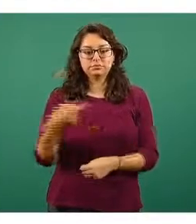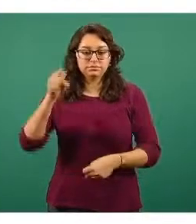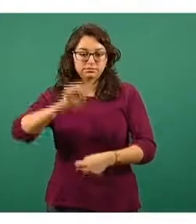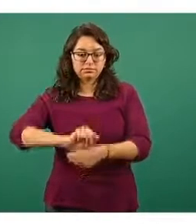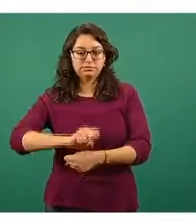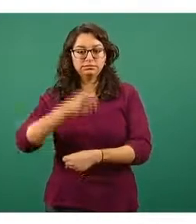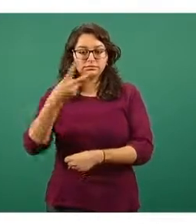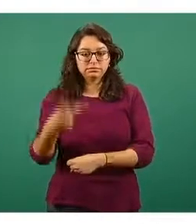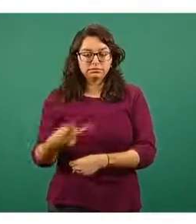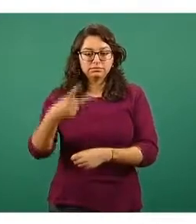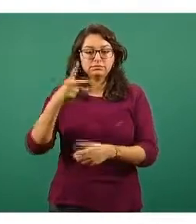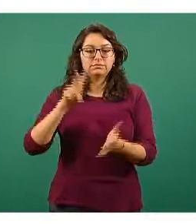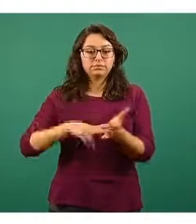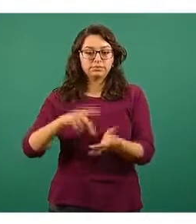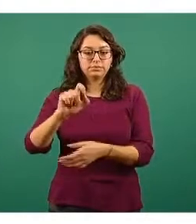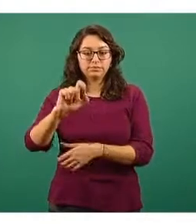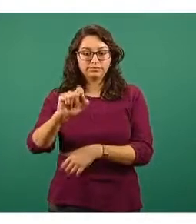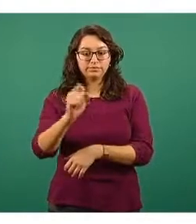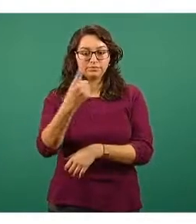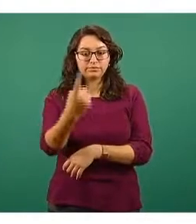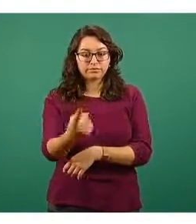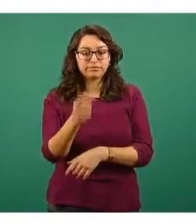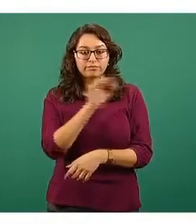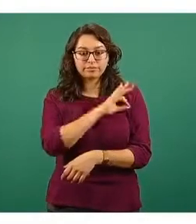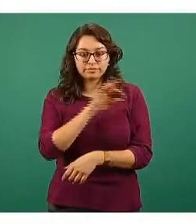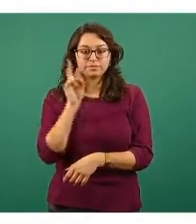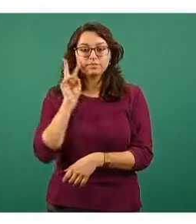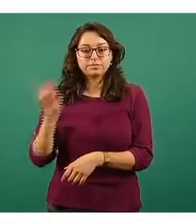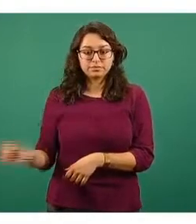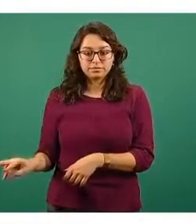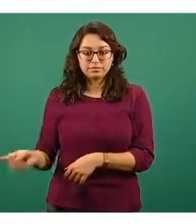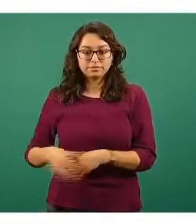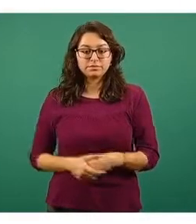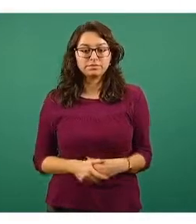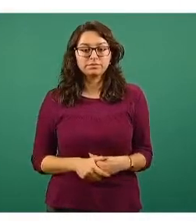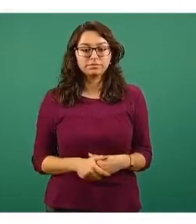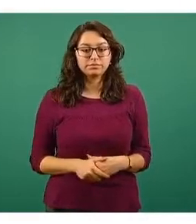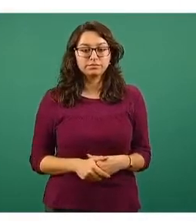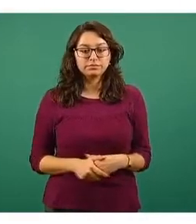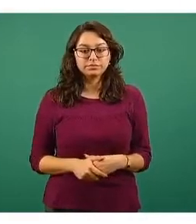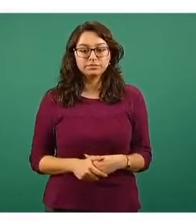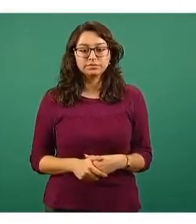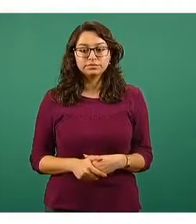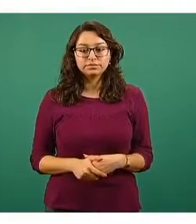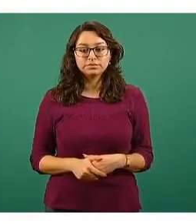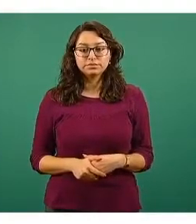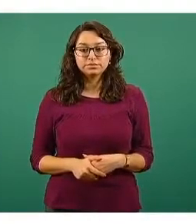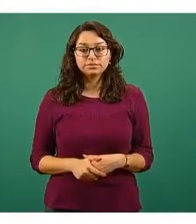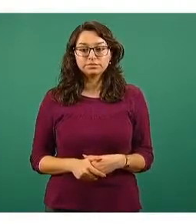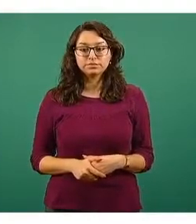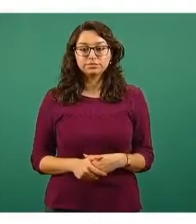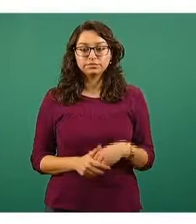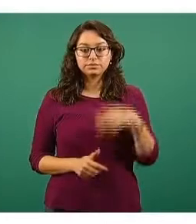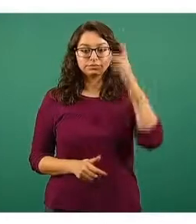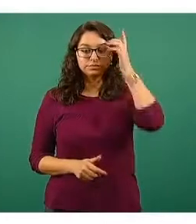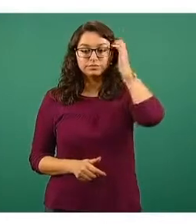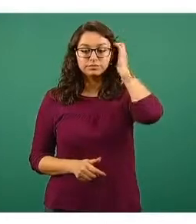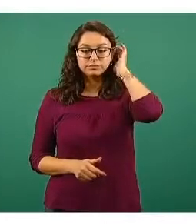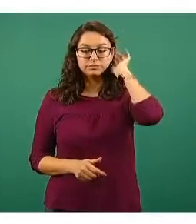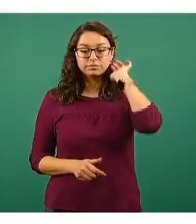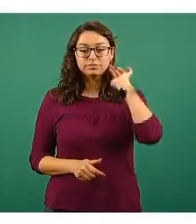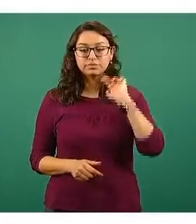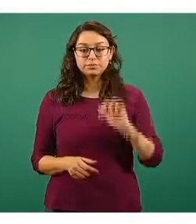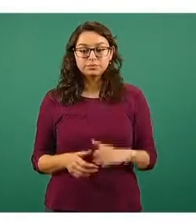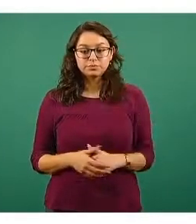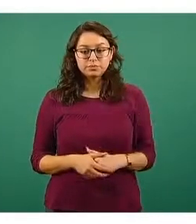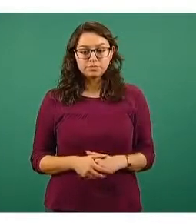la 2, y precisamente teniendo este comportamiento y este cambio en la tendencia, que es